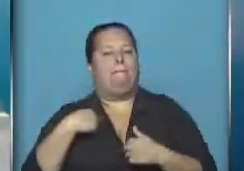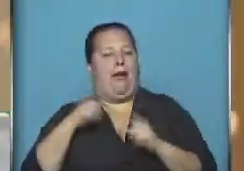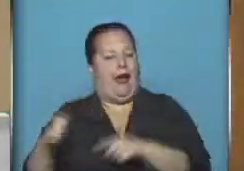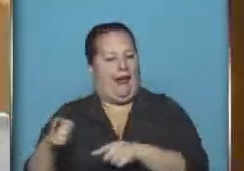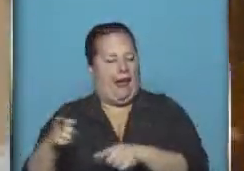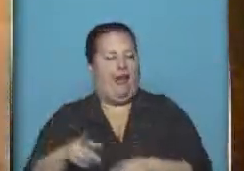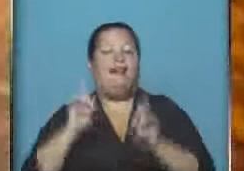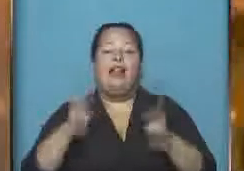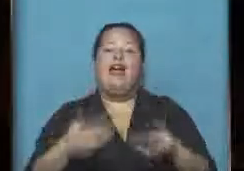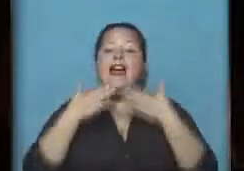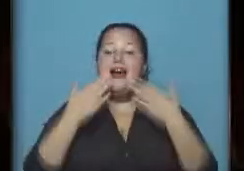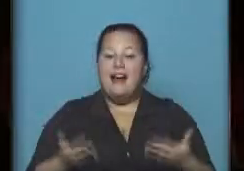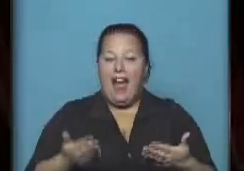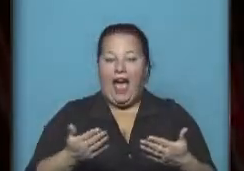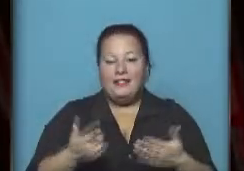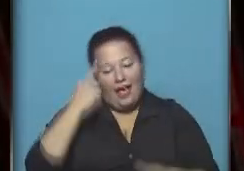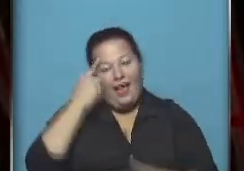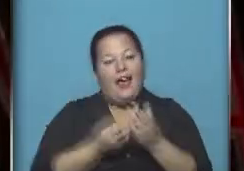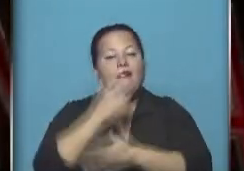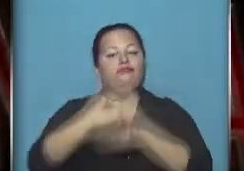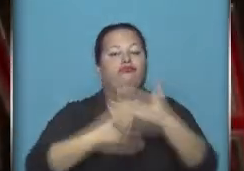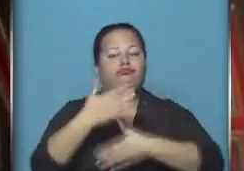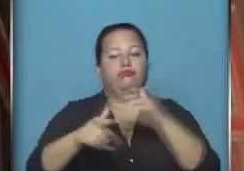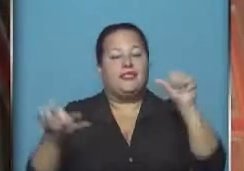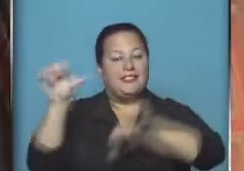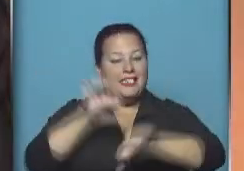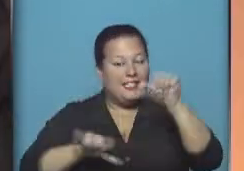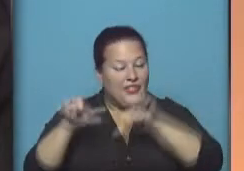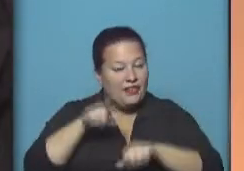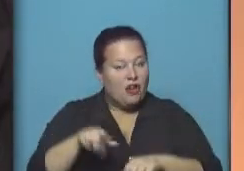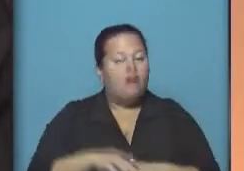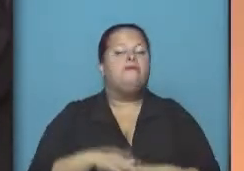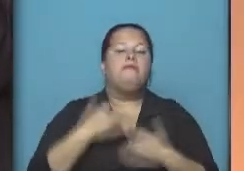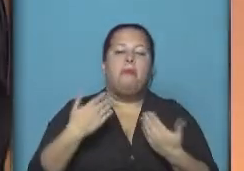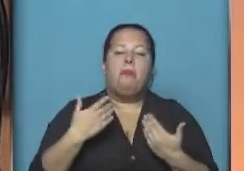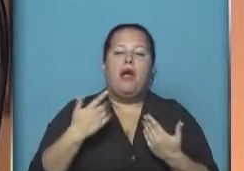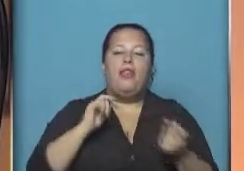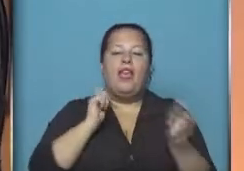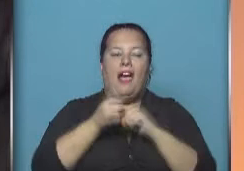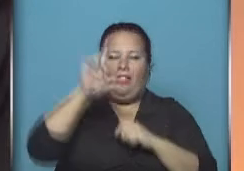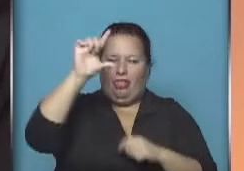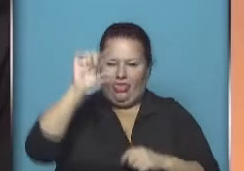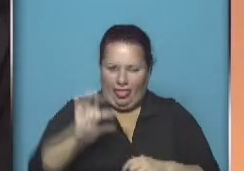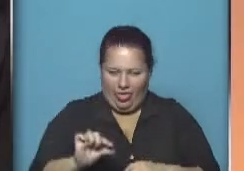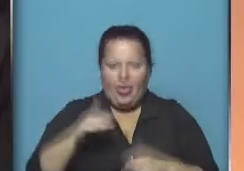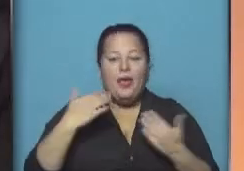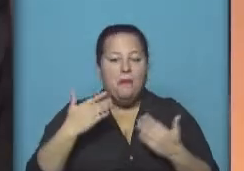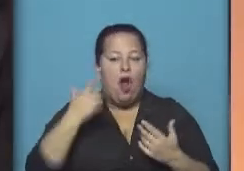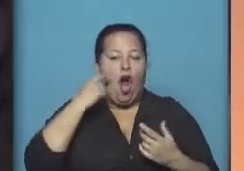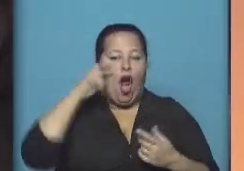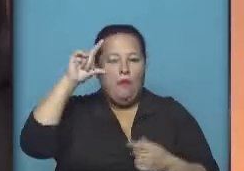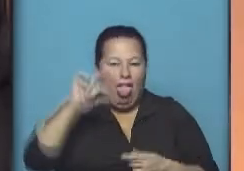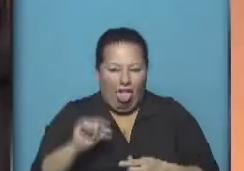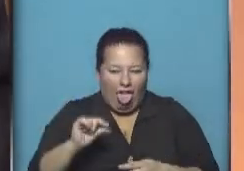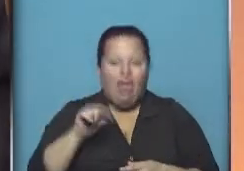además, gracias al invento y el desarrollo de este científico Michael Douglas, podrá hacerse miniatura, sí, podrá hacerse hombre